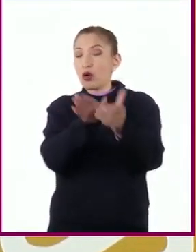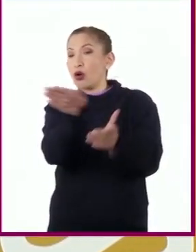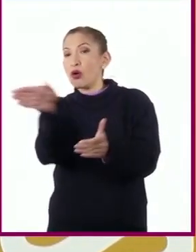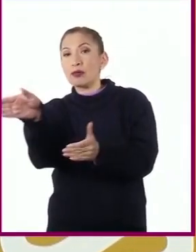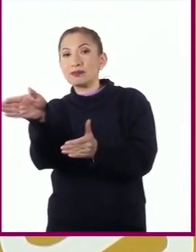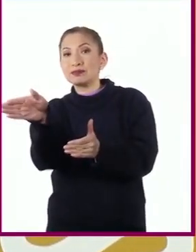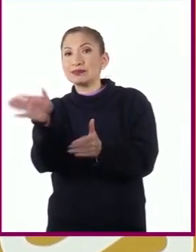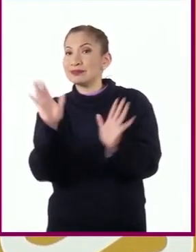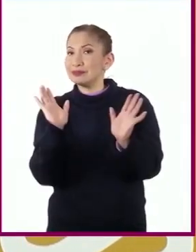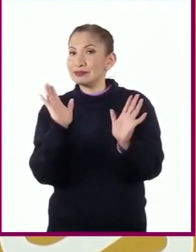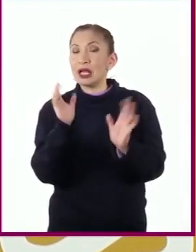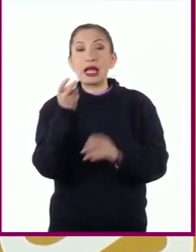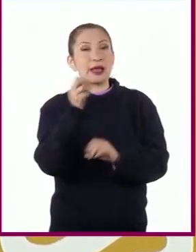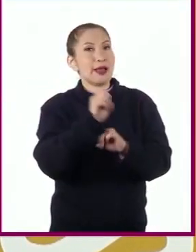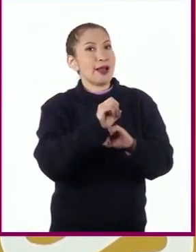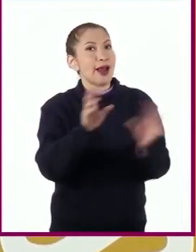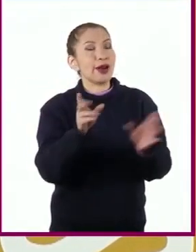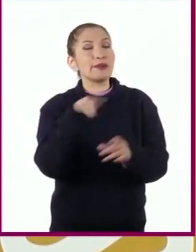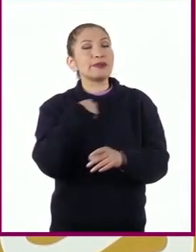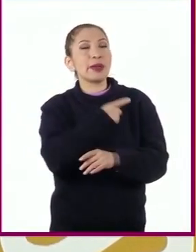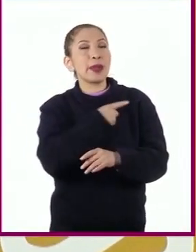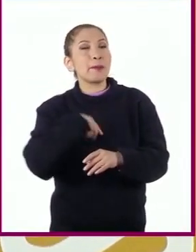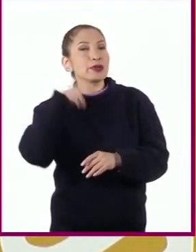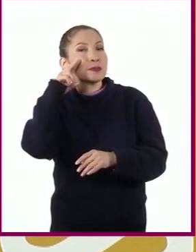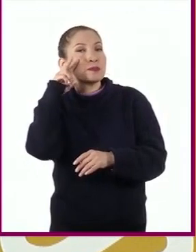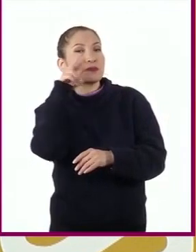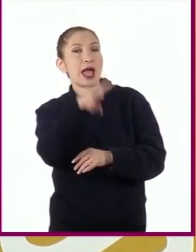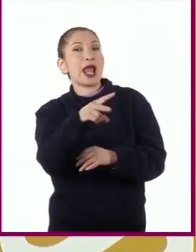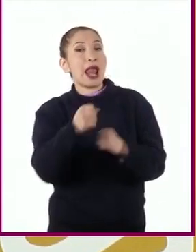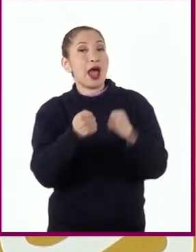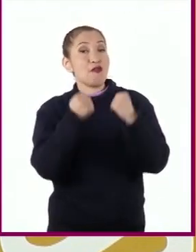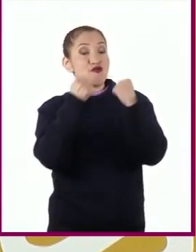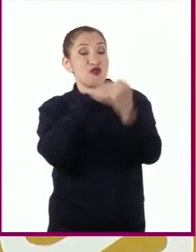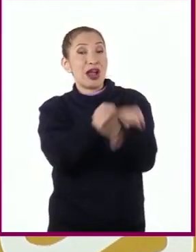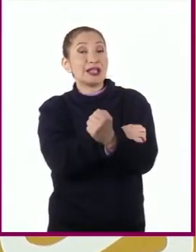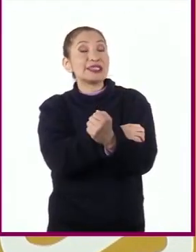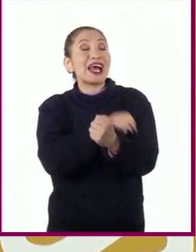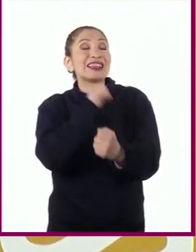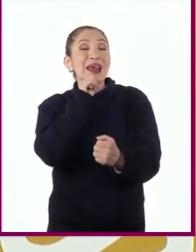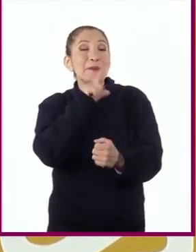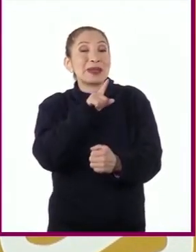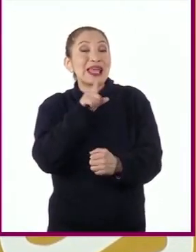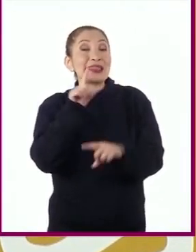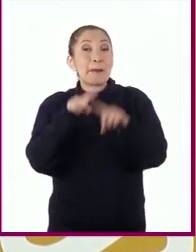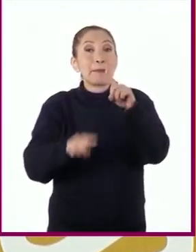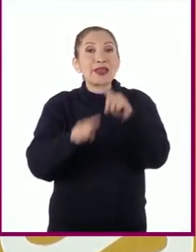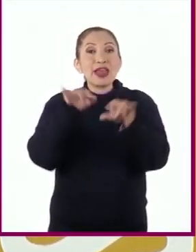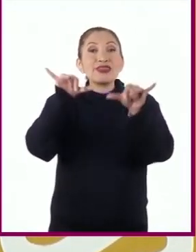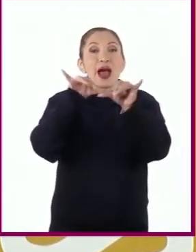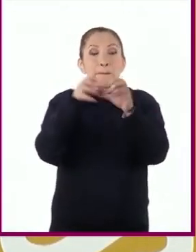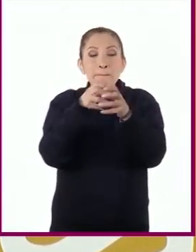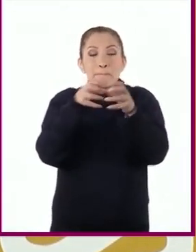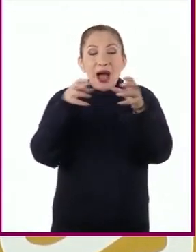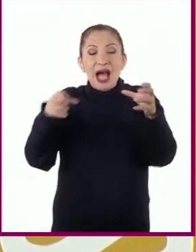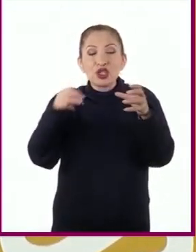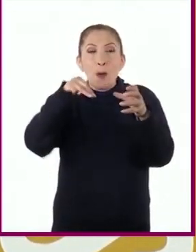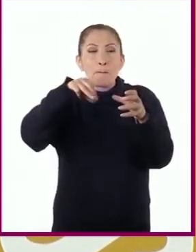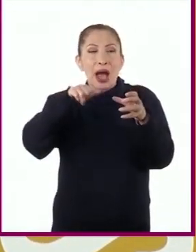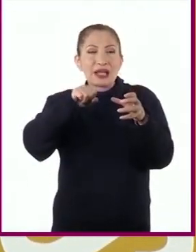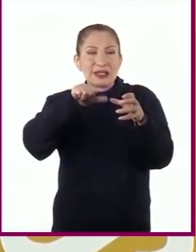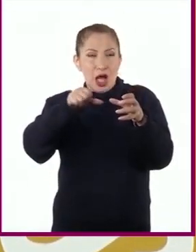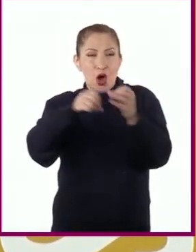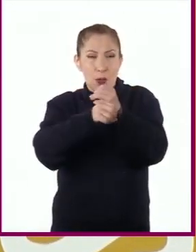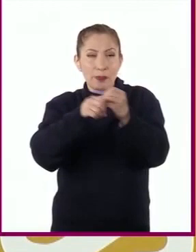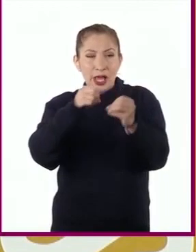Exacto. Aunque debemos tomar en cuenta que la fuerza siempre dependerá de la masa del objeto para poder